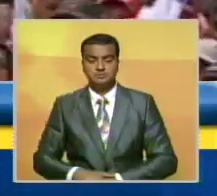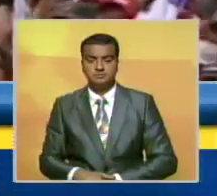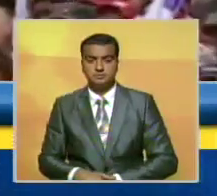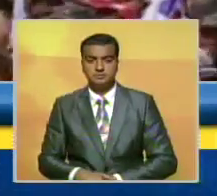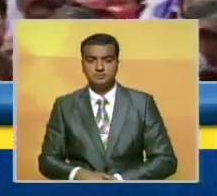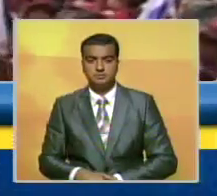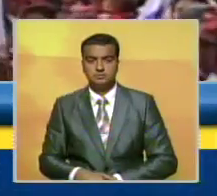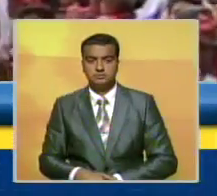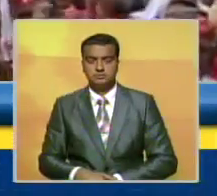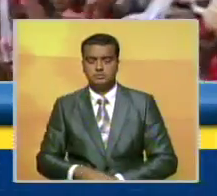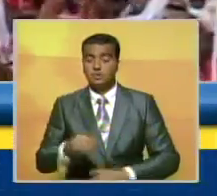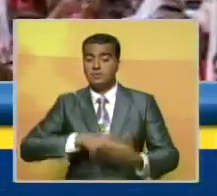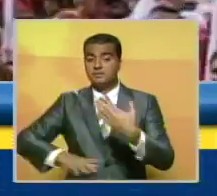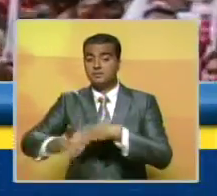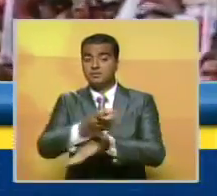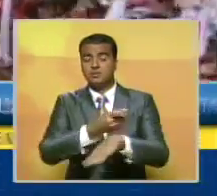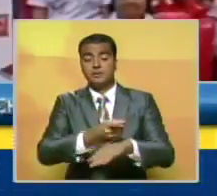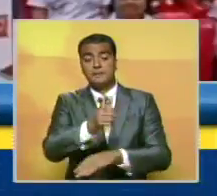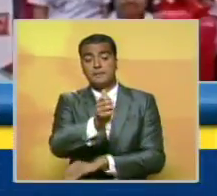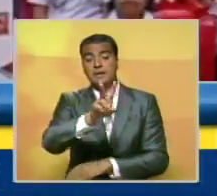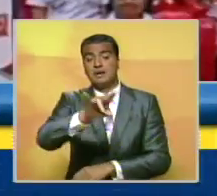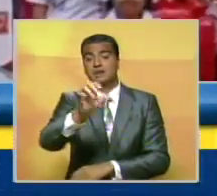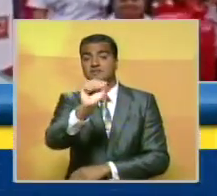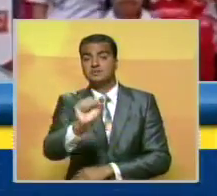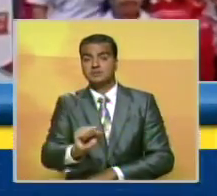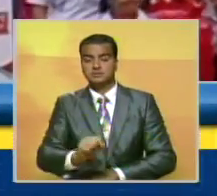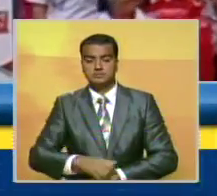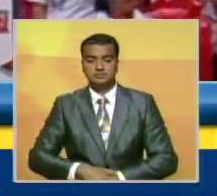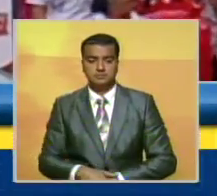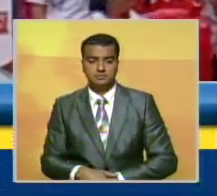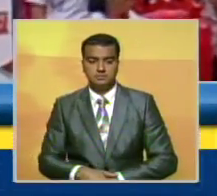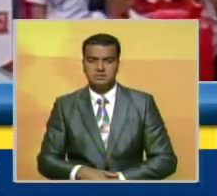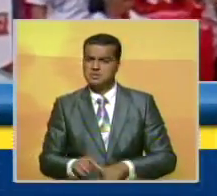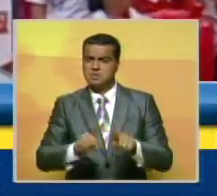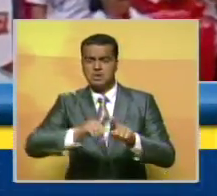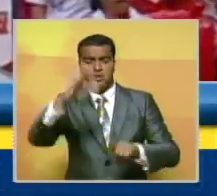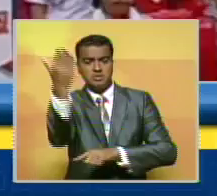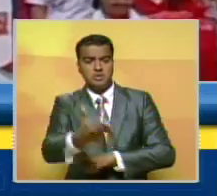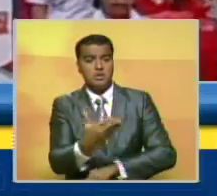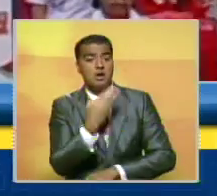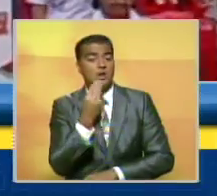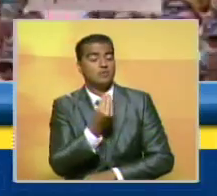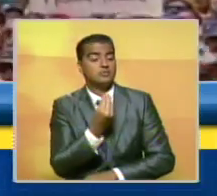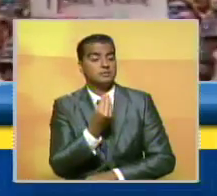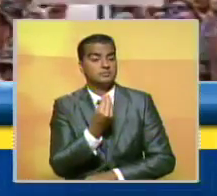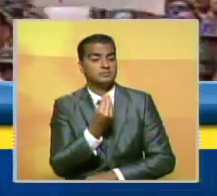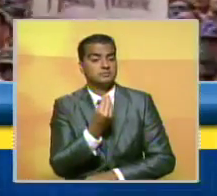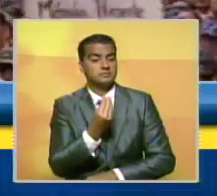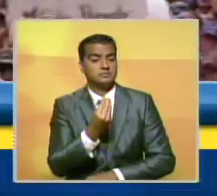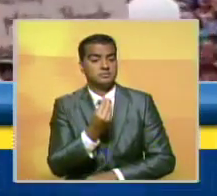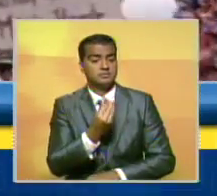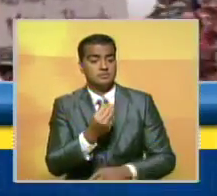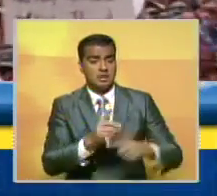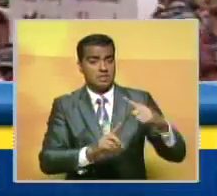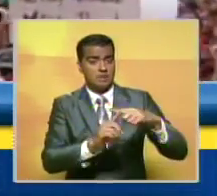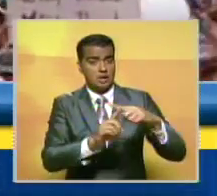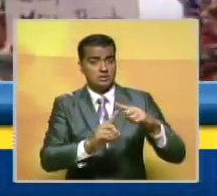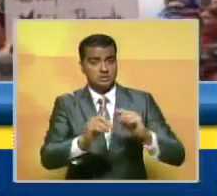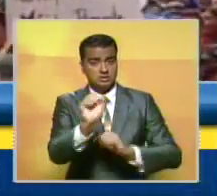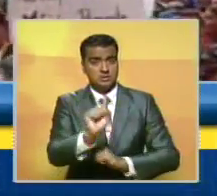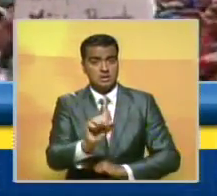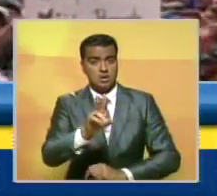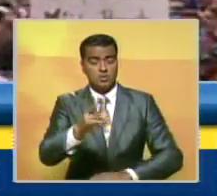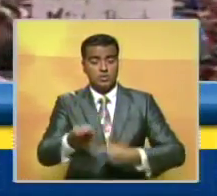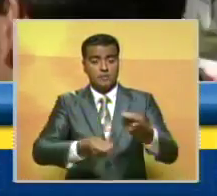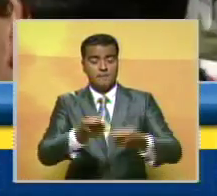Lo mandé a buscar, Ángel Vivas. Asimismo, condenó la muerte del joven técnico superior universitario en